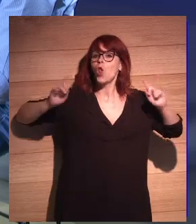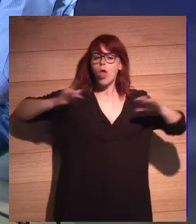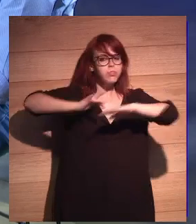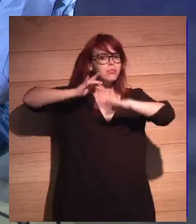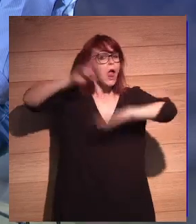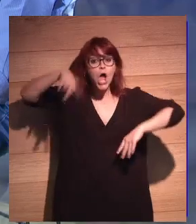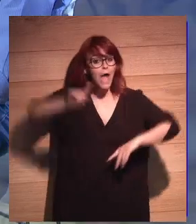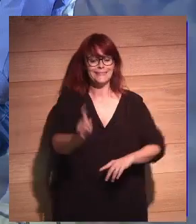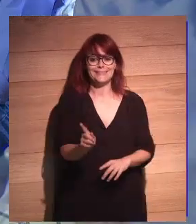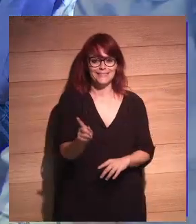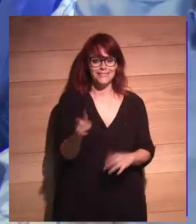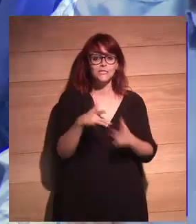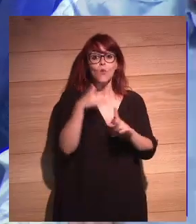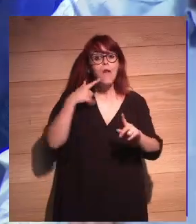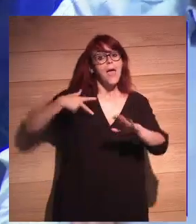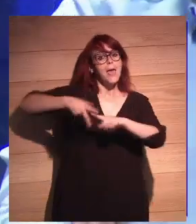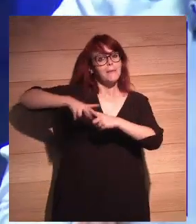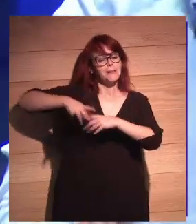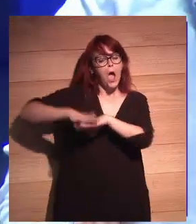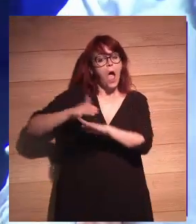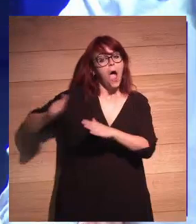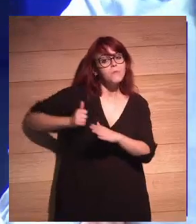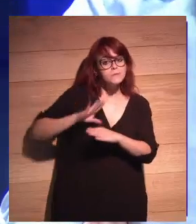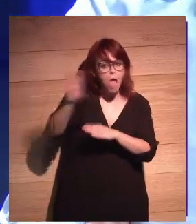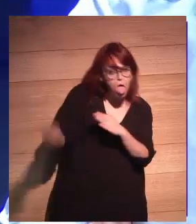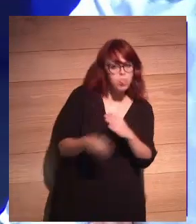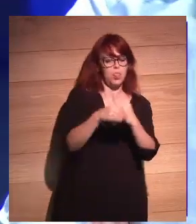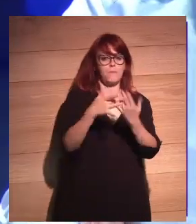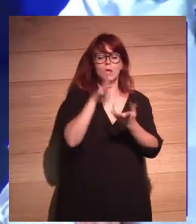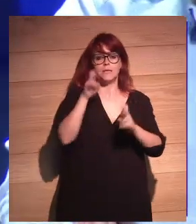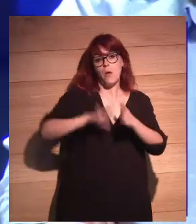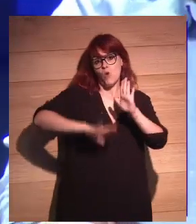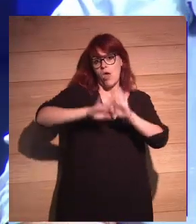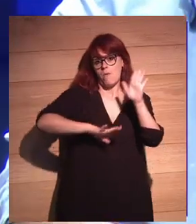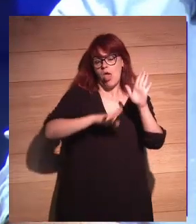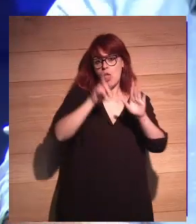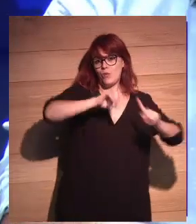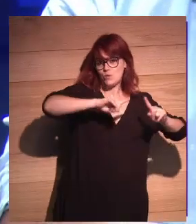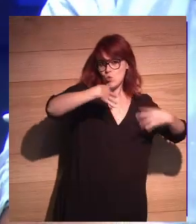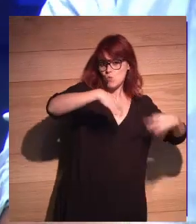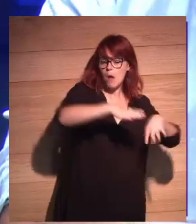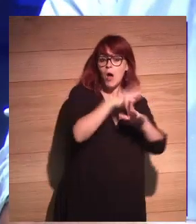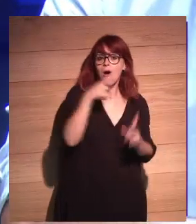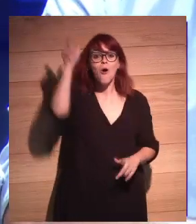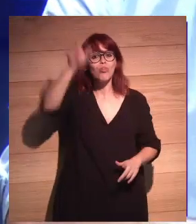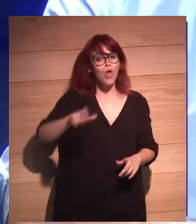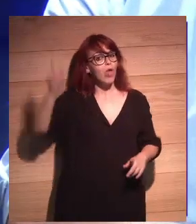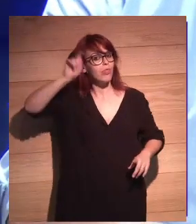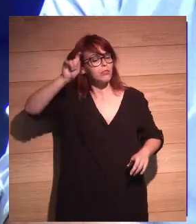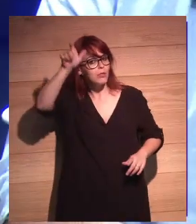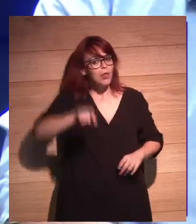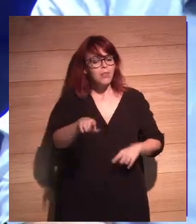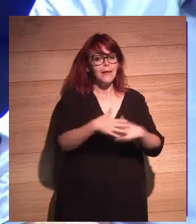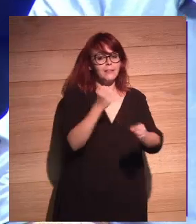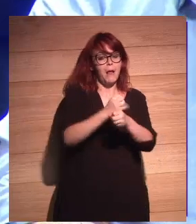es como una herramienta que viene a complementar el resto del programa, por lo cual es donde el docente tiene que trabajar